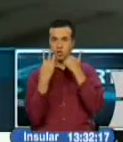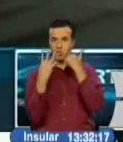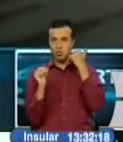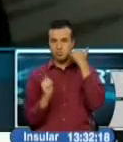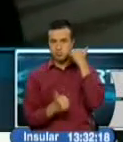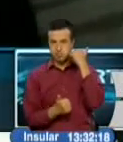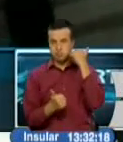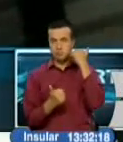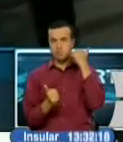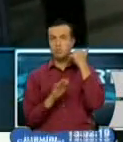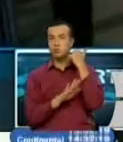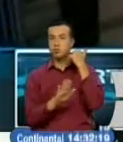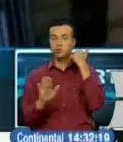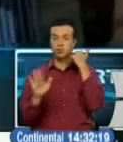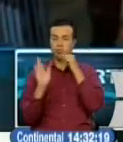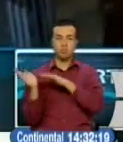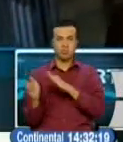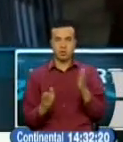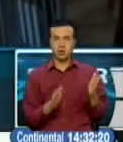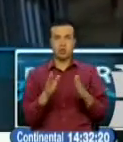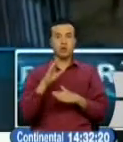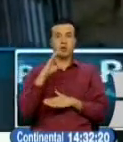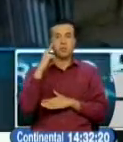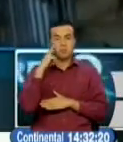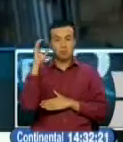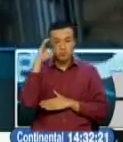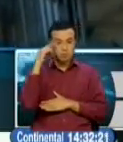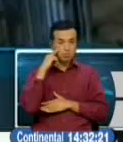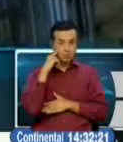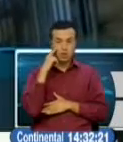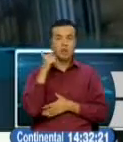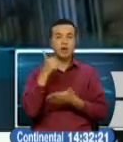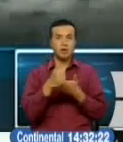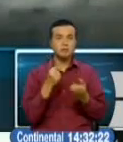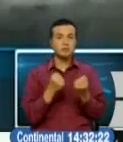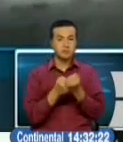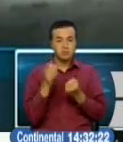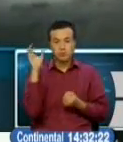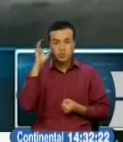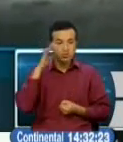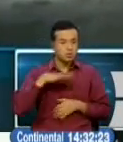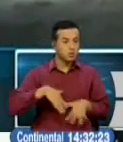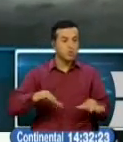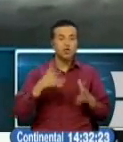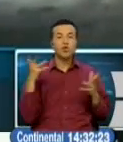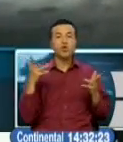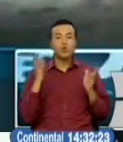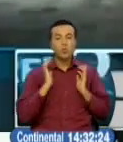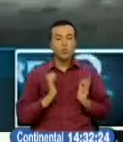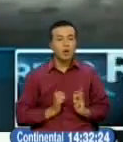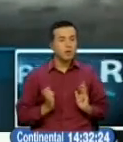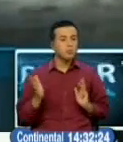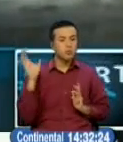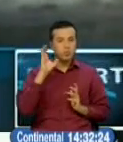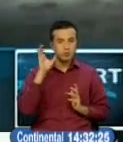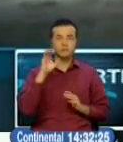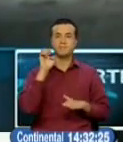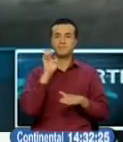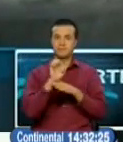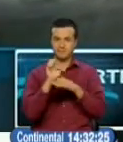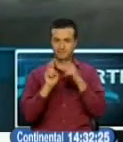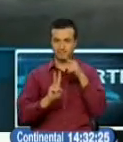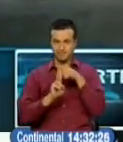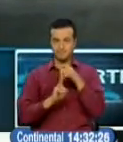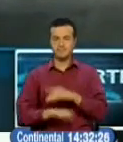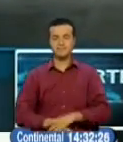oficiales de nivel medio. Las unidades de búsqueda y de rescate fueron enviadas a la zona para la localización de los cuerpos. Fernanda de la